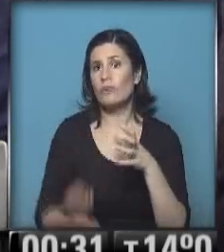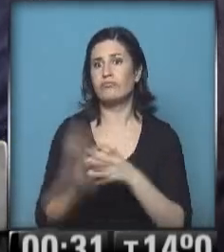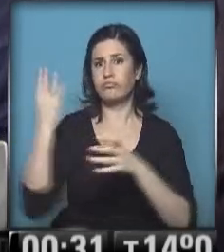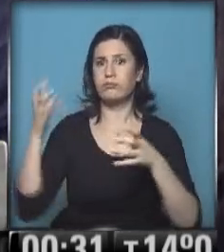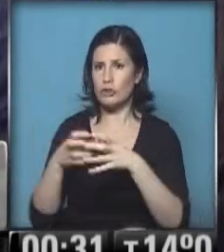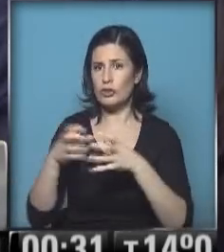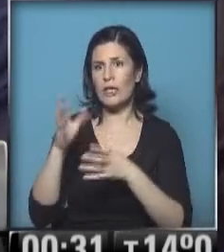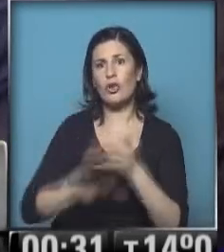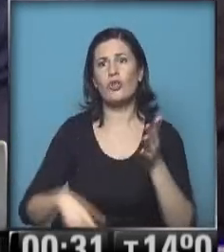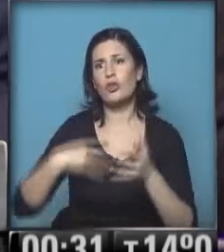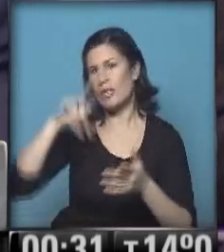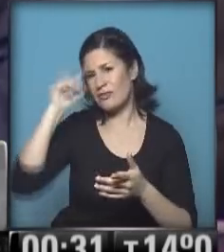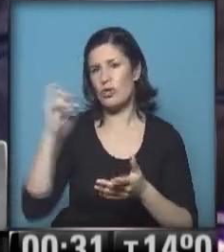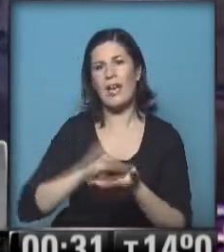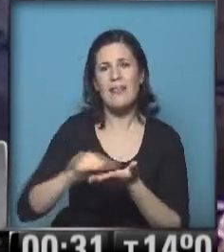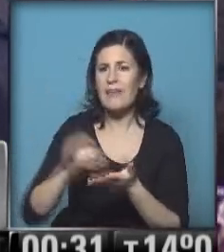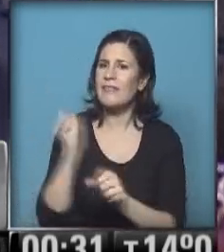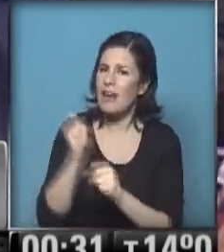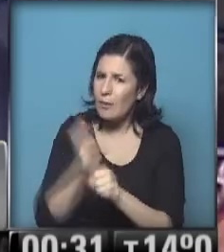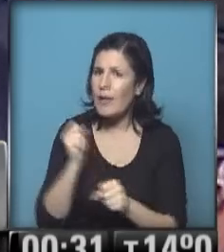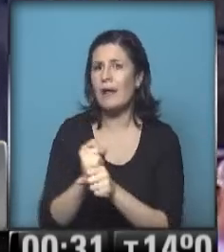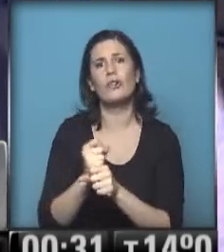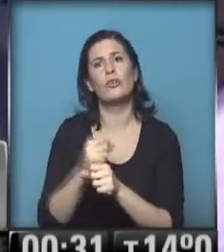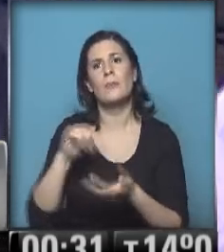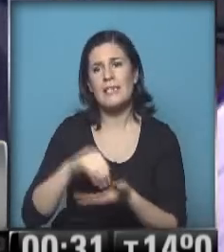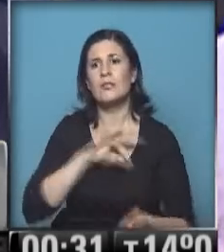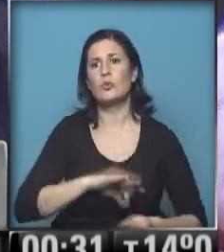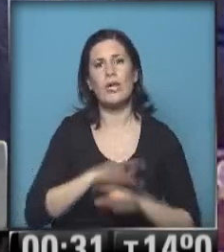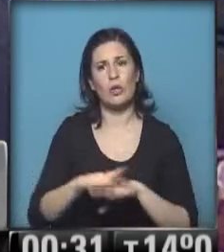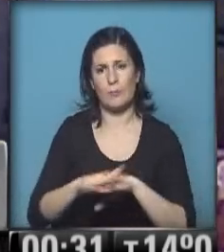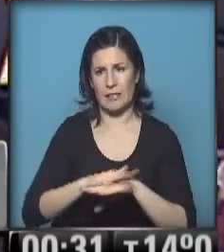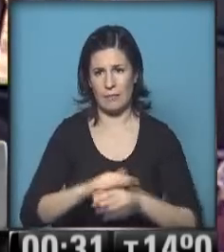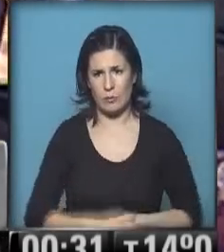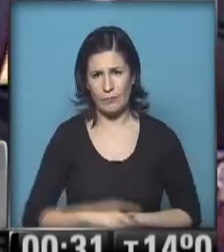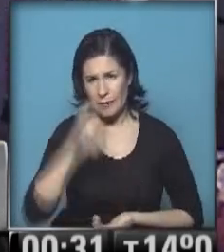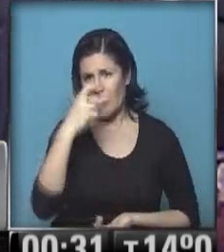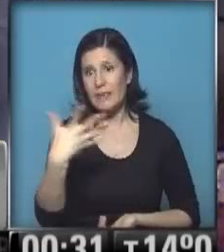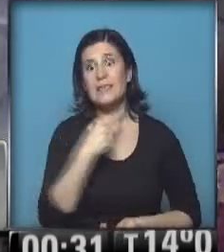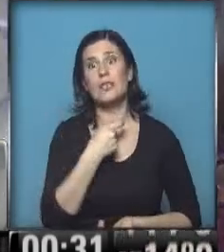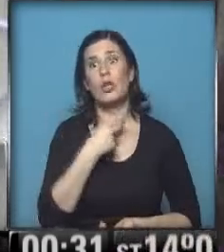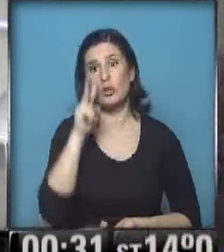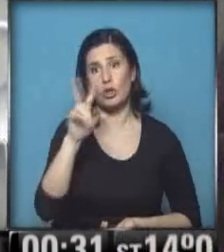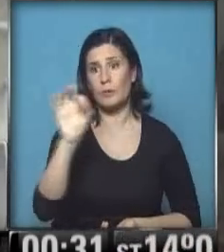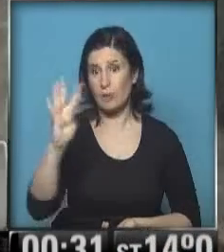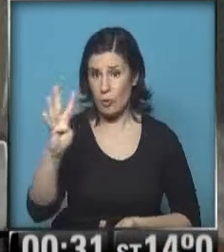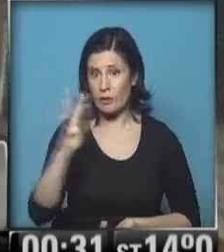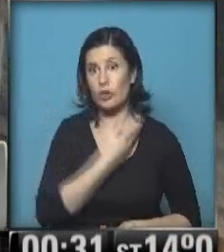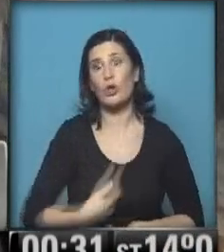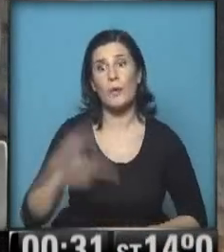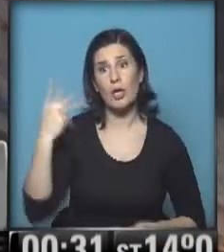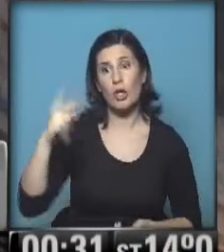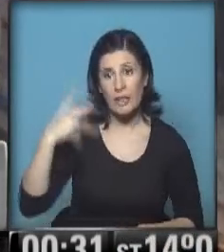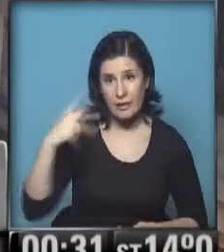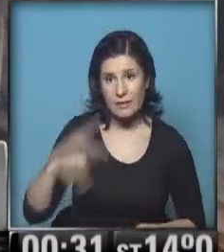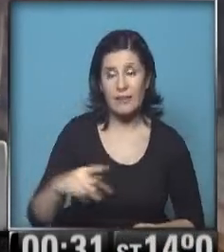del Empleo, la Productividad y el Salario Mínimo. El 25 de agosto de 2004, el gobierno de Néstor